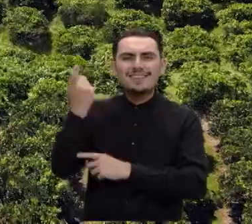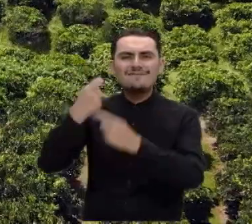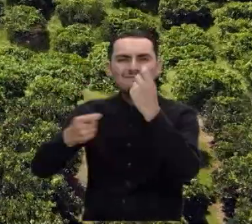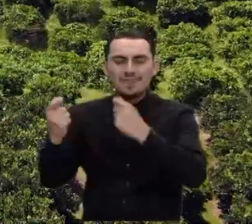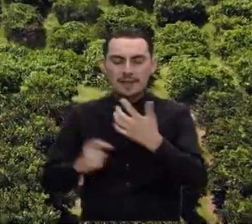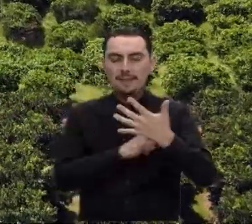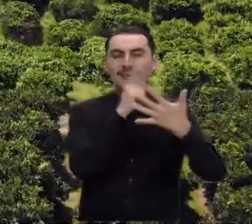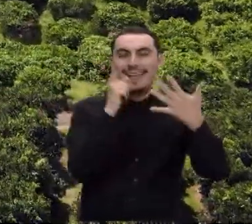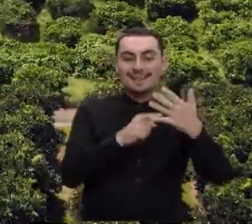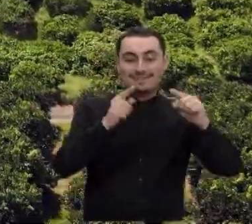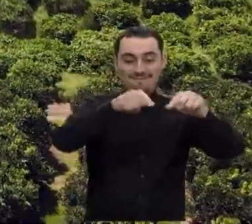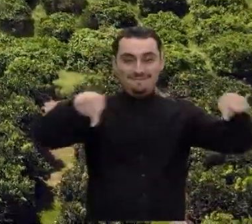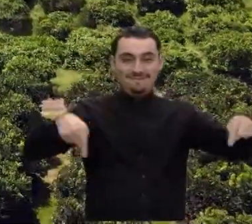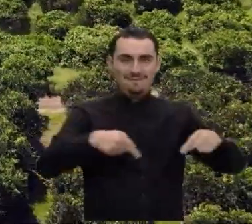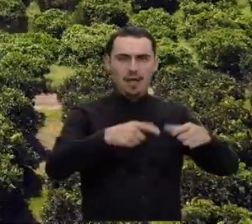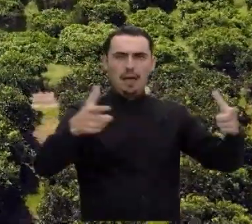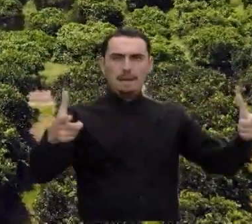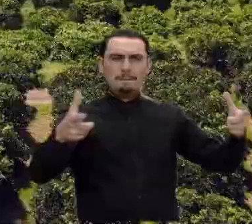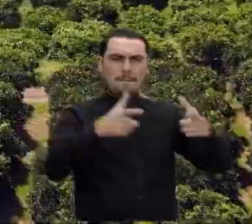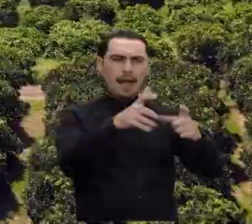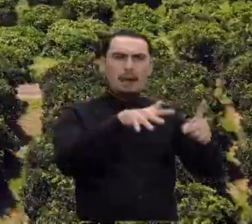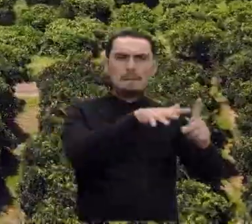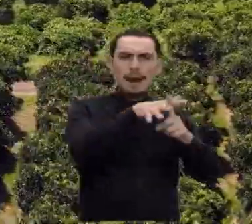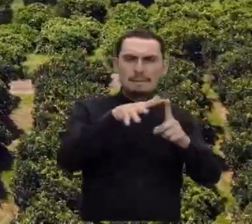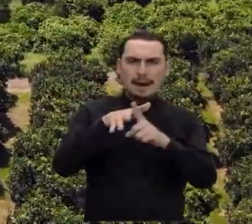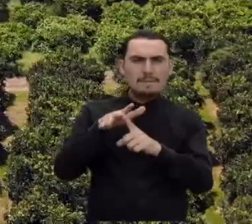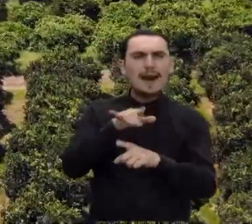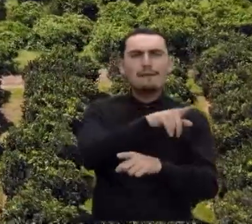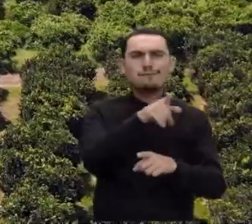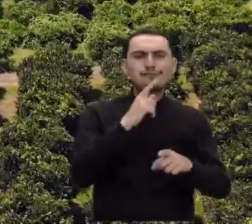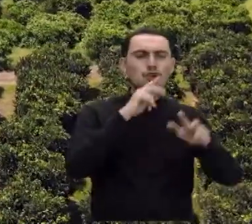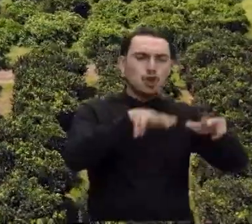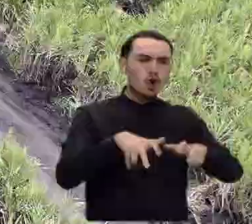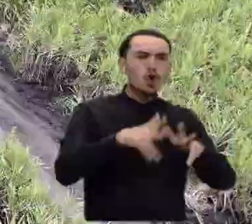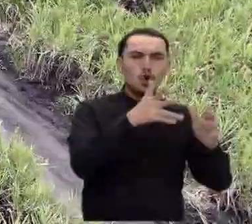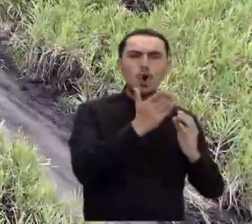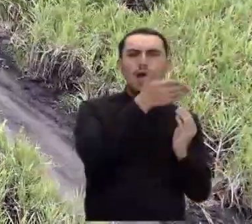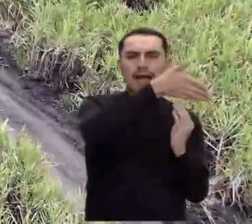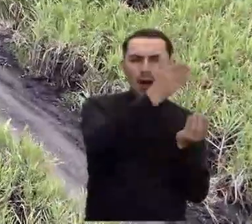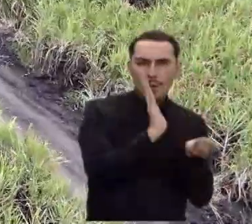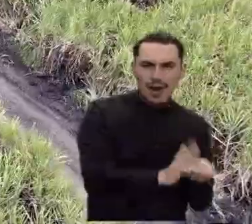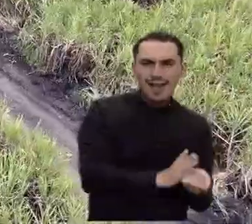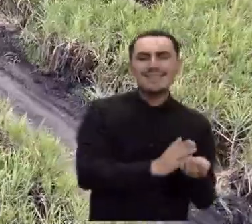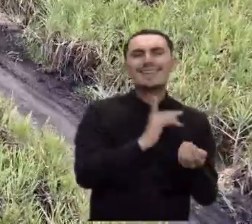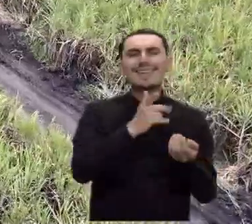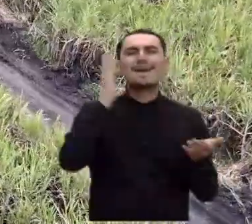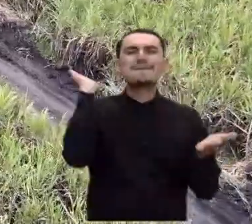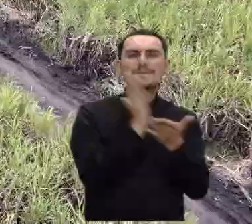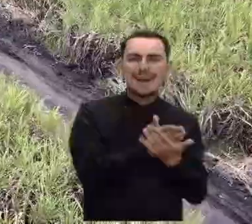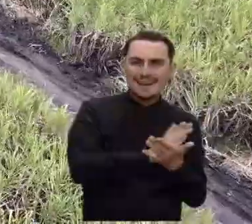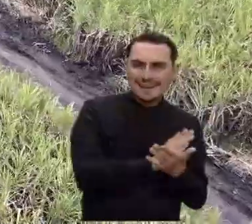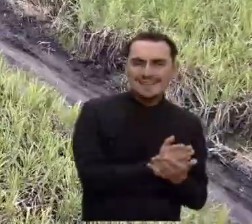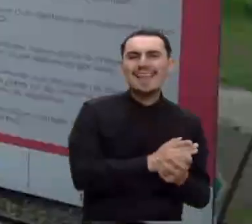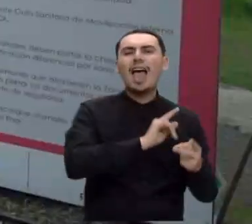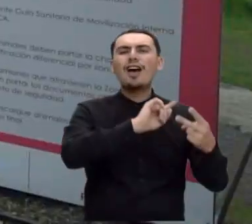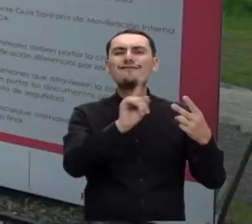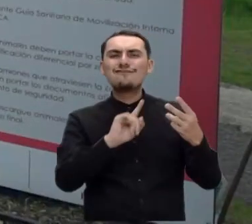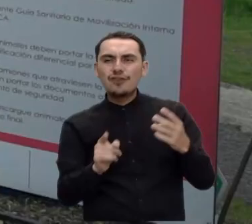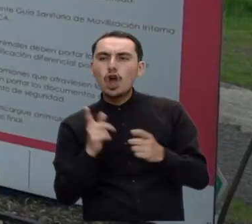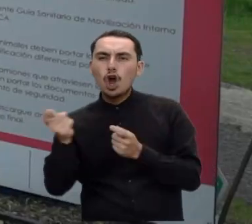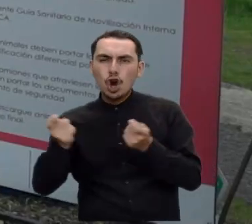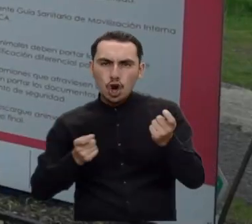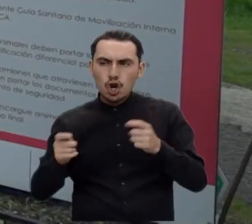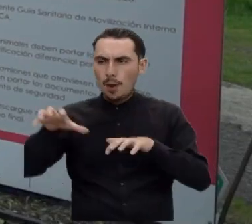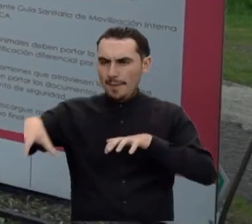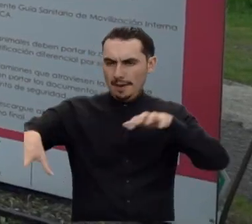vegetal, la declaración de áreas de baja prevalencia de plagas cuarentenarias para cultivos de aguacate, cacao, caña panelera, los puestos